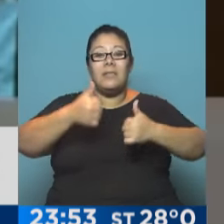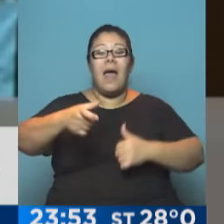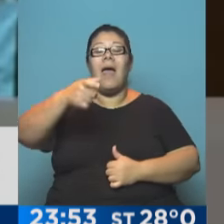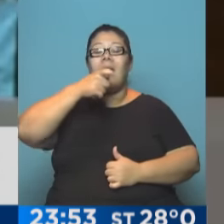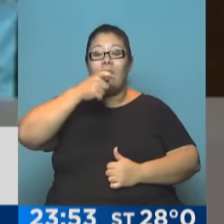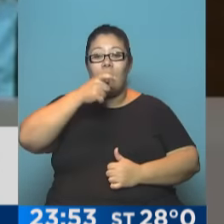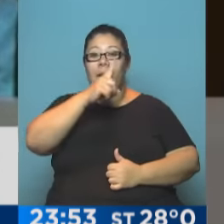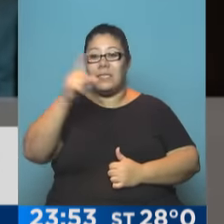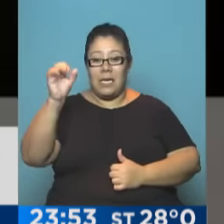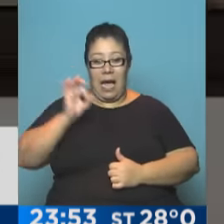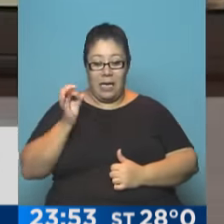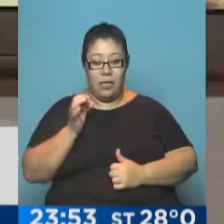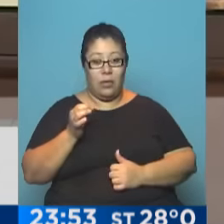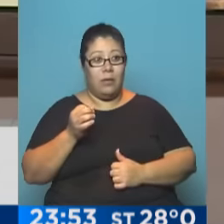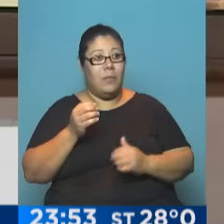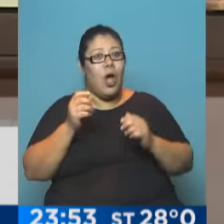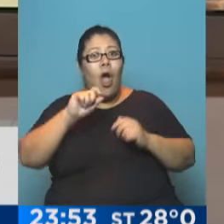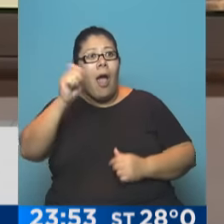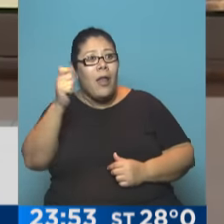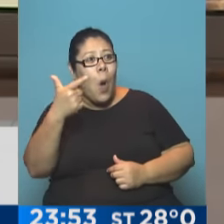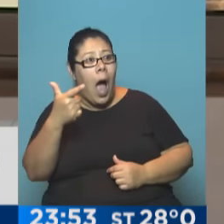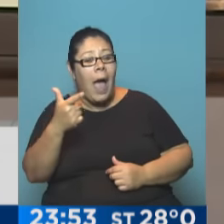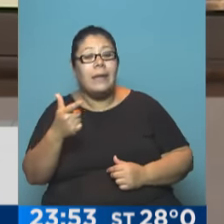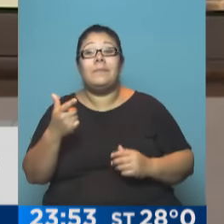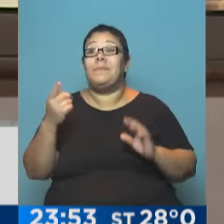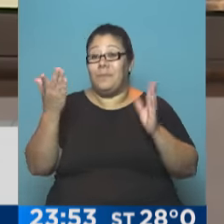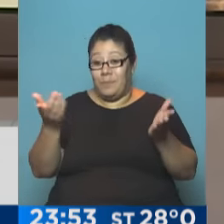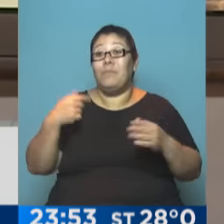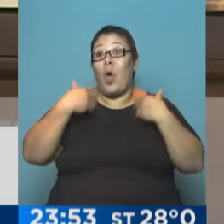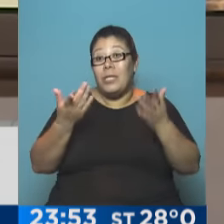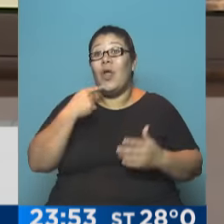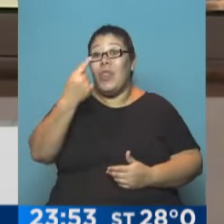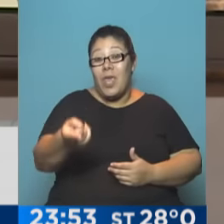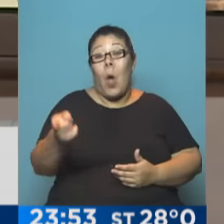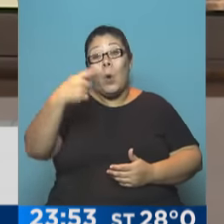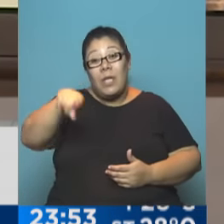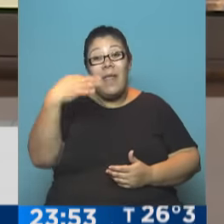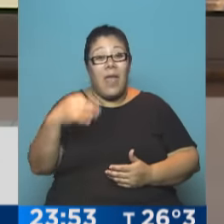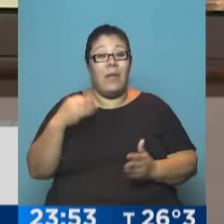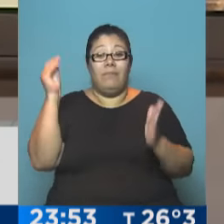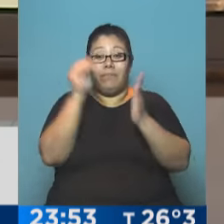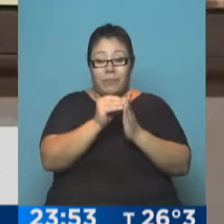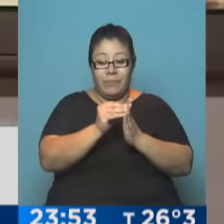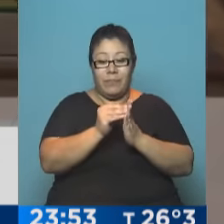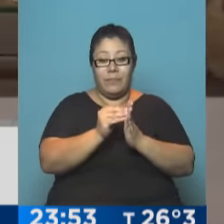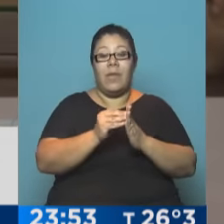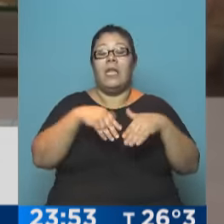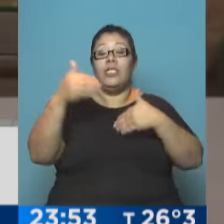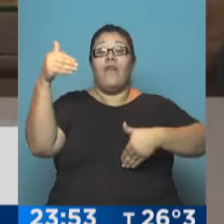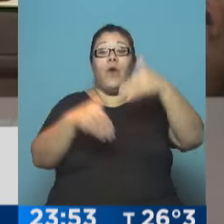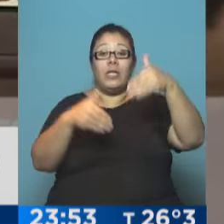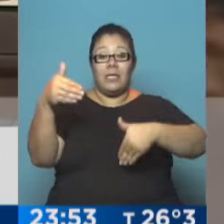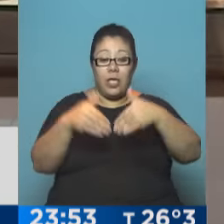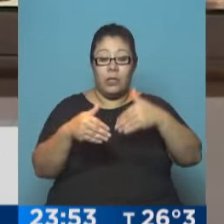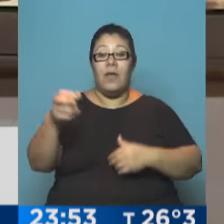va a desarrollar en Estados Unidos. Sí, pero no lo tenían anotado, como yo les estoy diciendo, que lo hagan ahora. Entonces, las elecciones en AFA van a ser